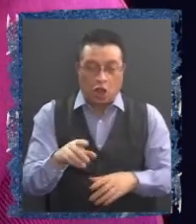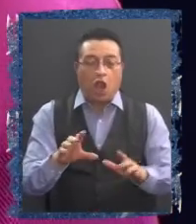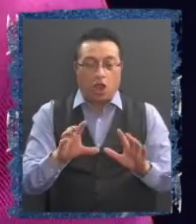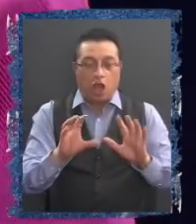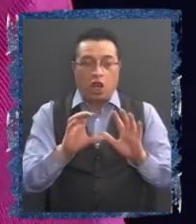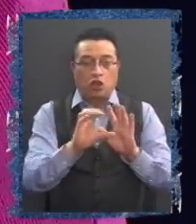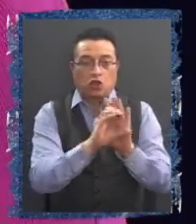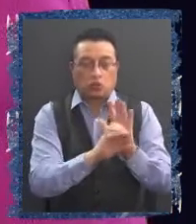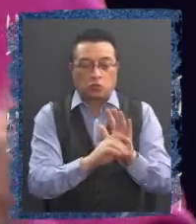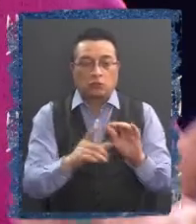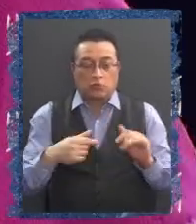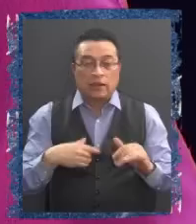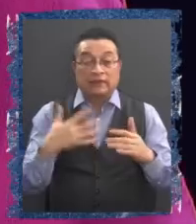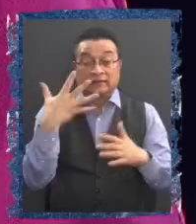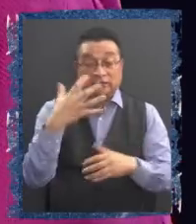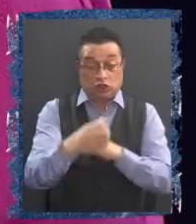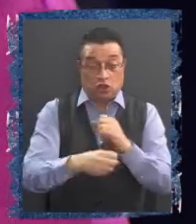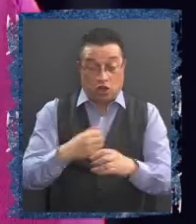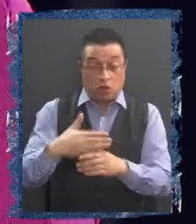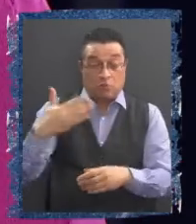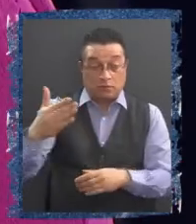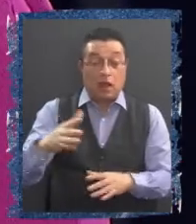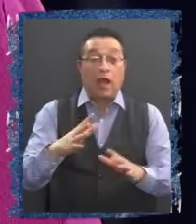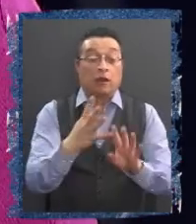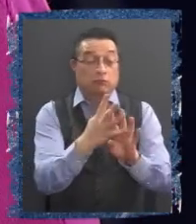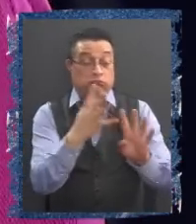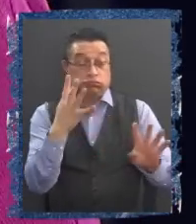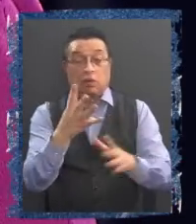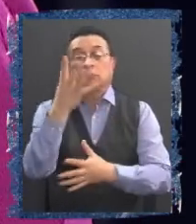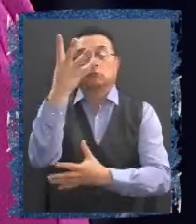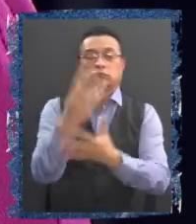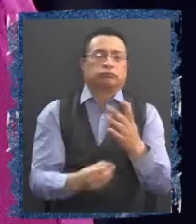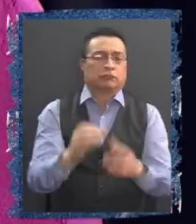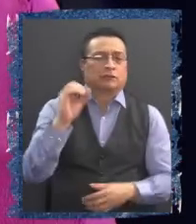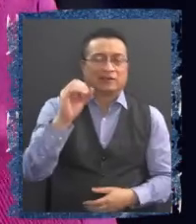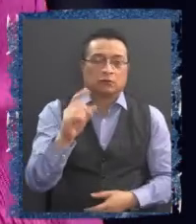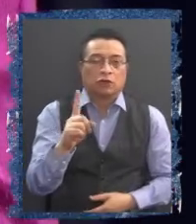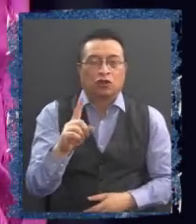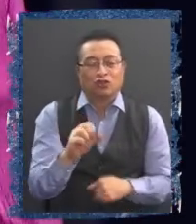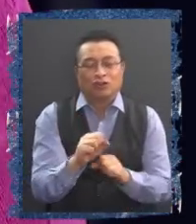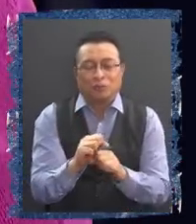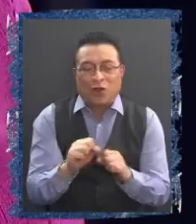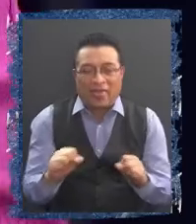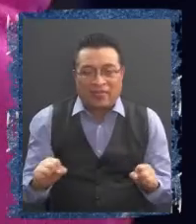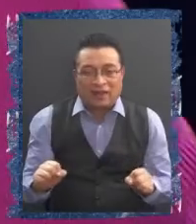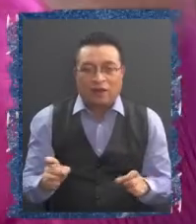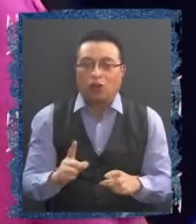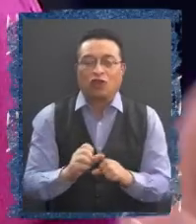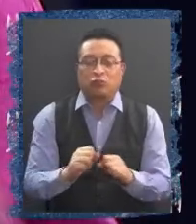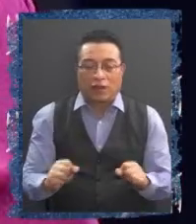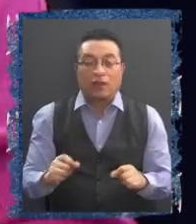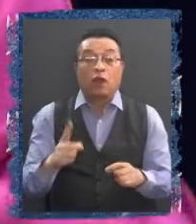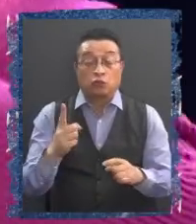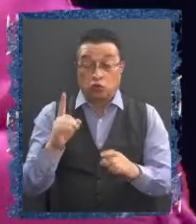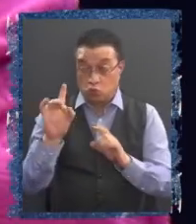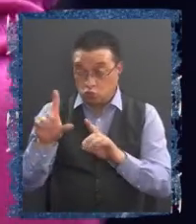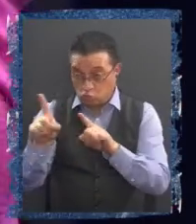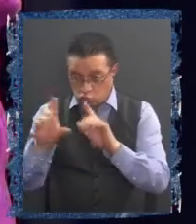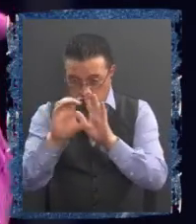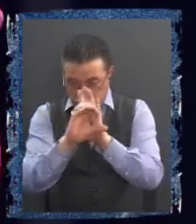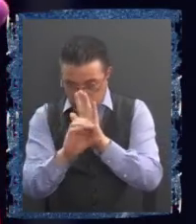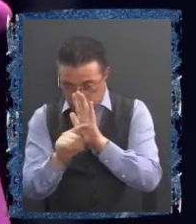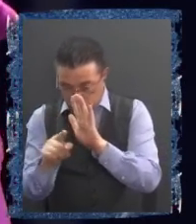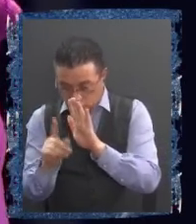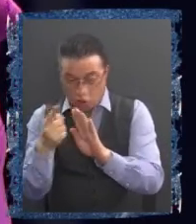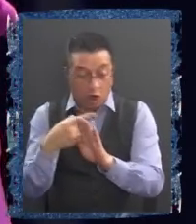5 años más se van a acabar las listas de espera. Es absolutamente imposible porque una cosa es la Constitución y la otra